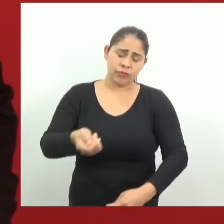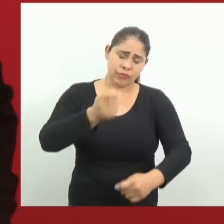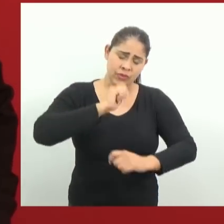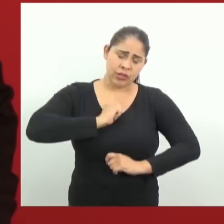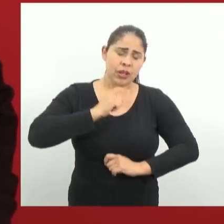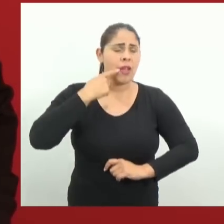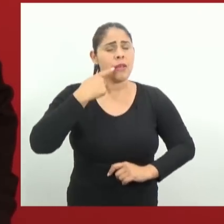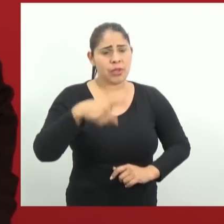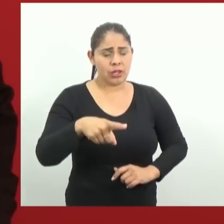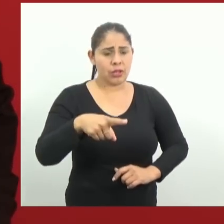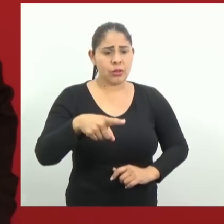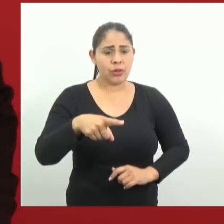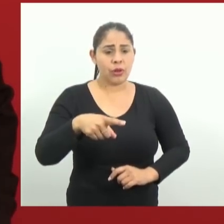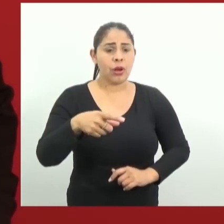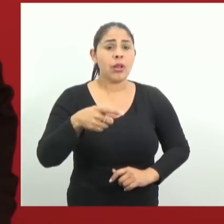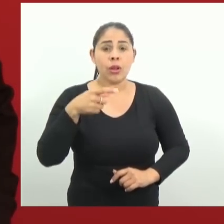predica mi palabra,